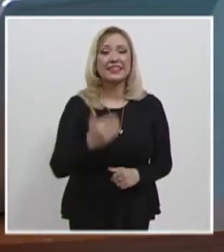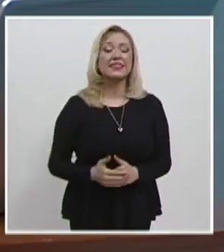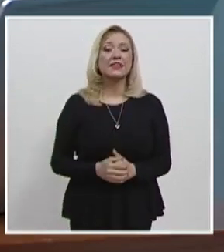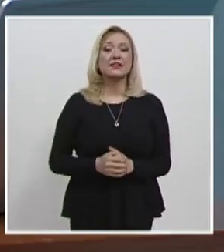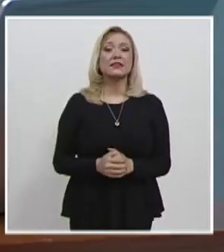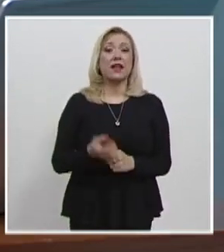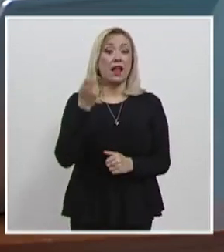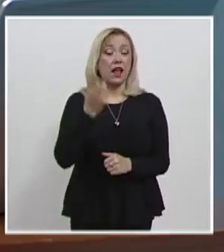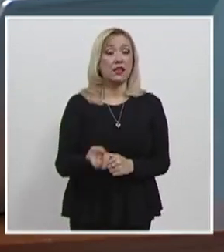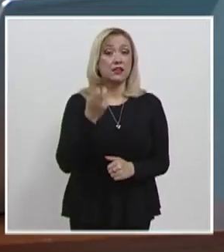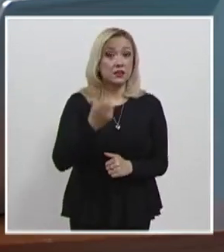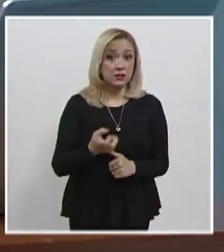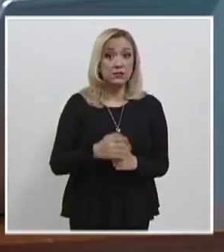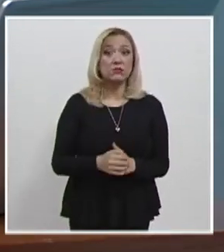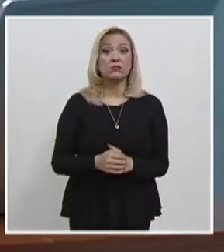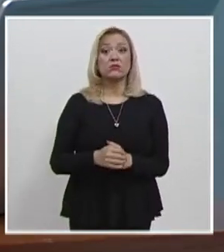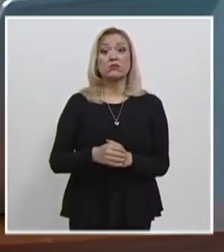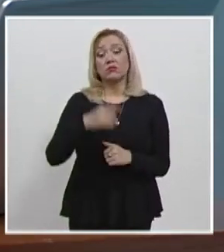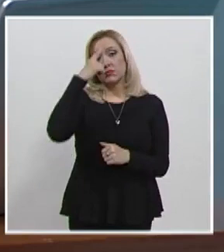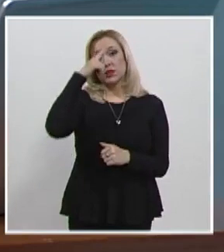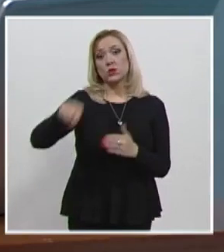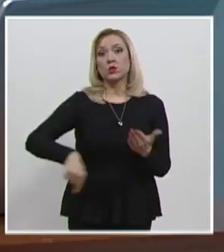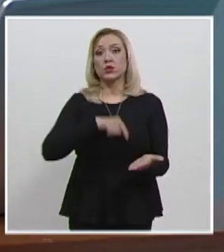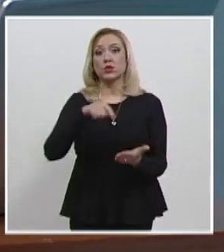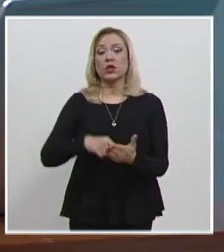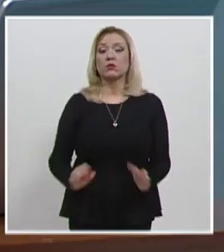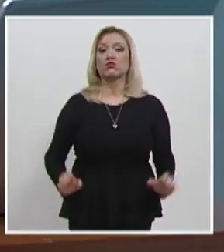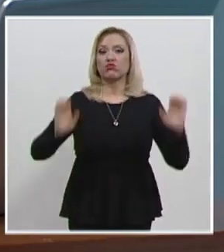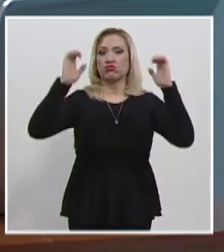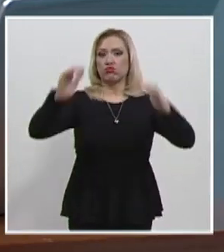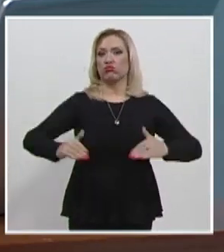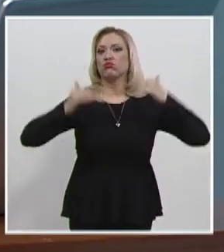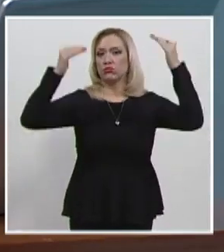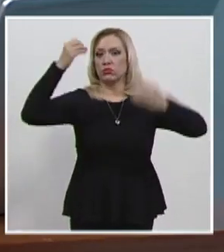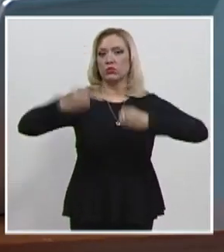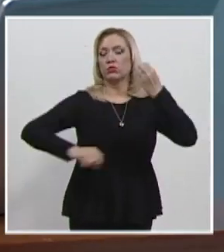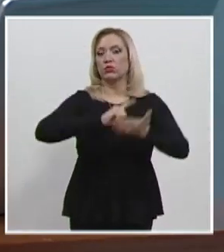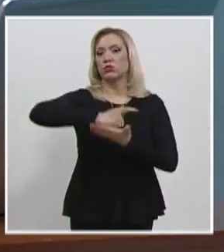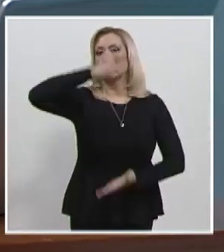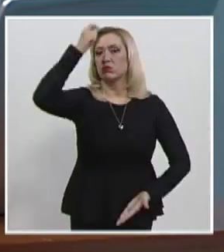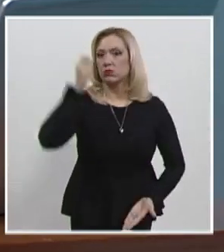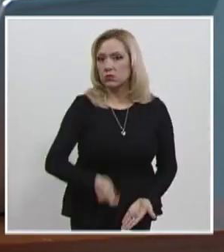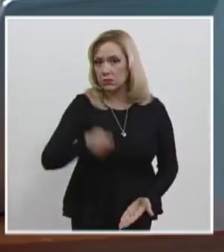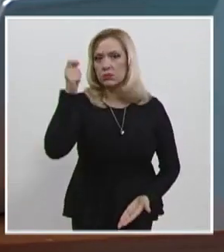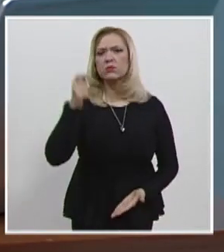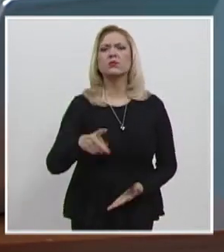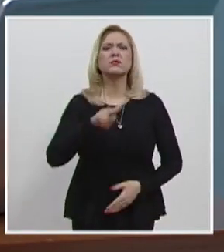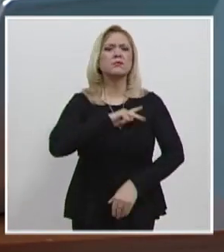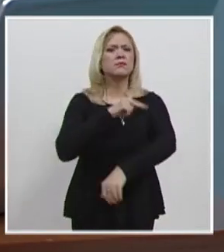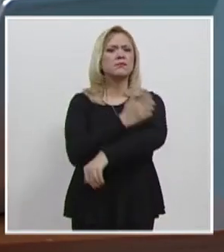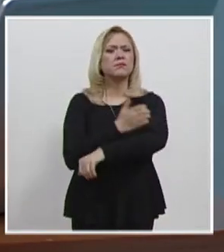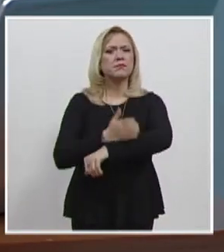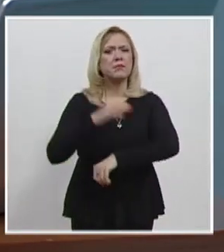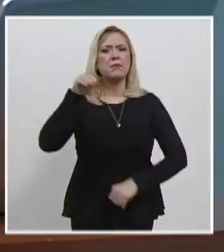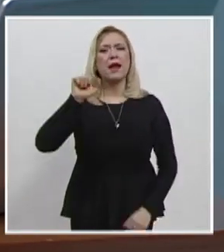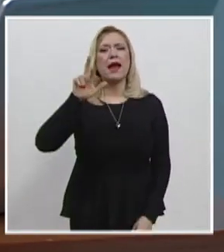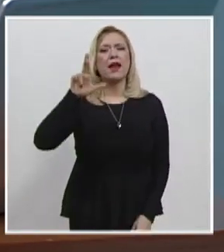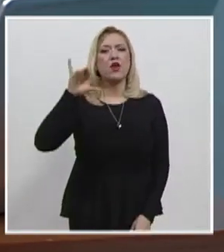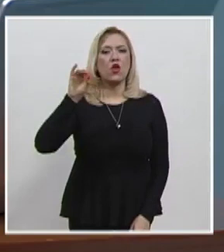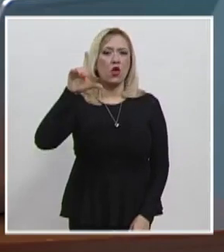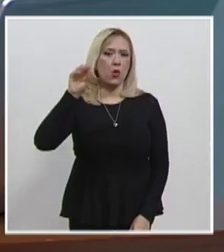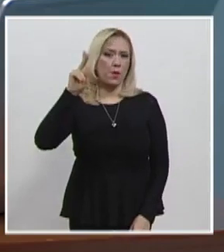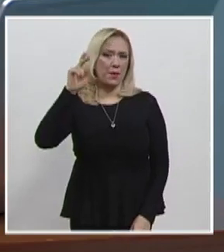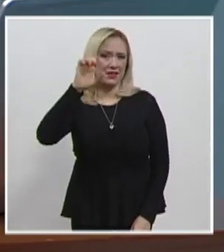y precisamente hasta el edificio sede de la suprema corte de justicia de la nación donde está ya mi compañero Mario López